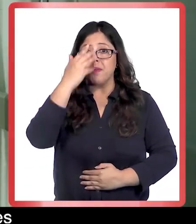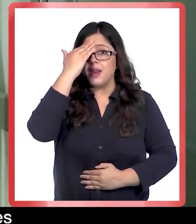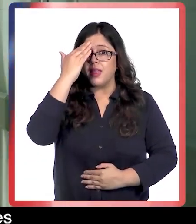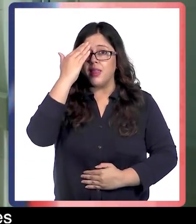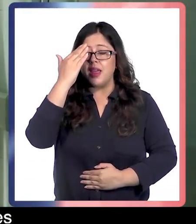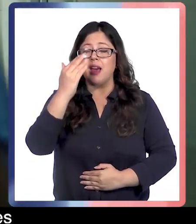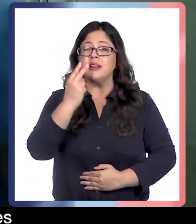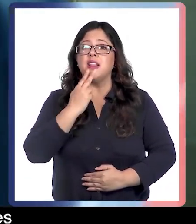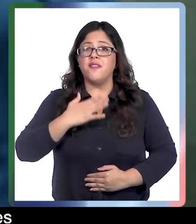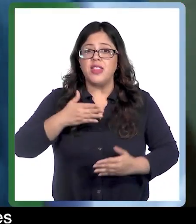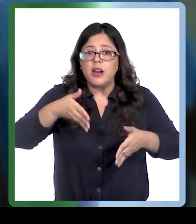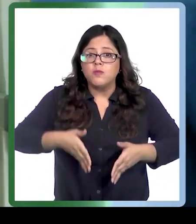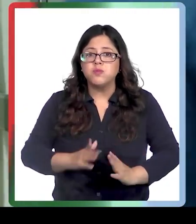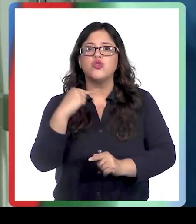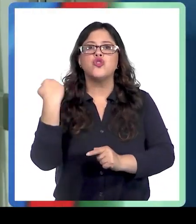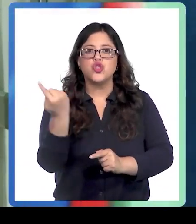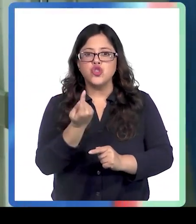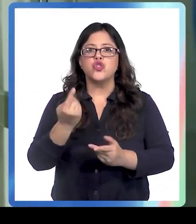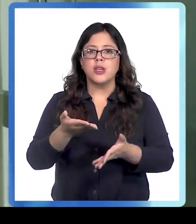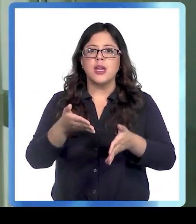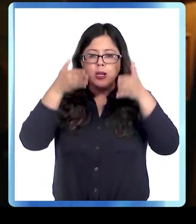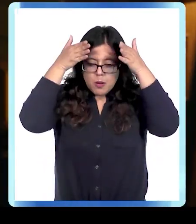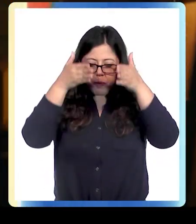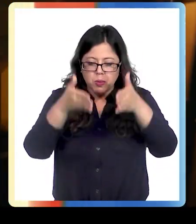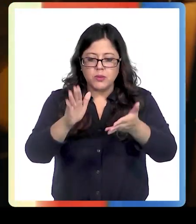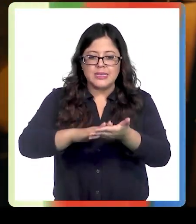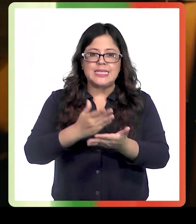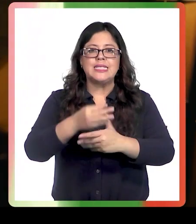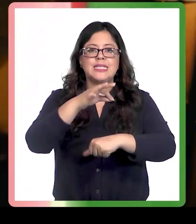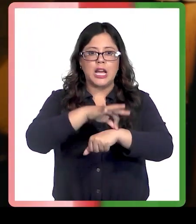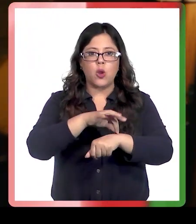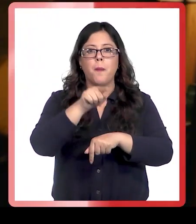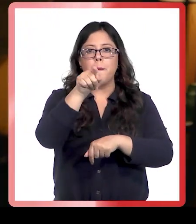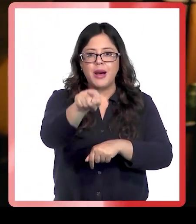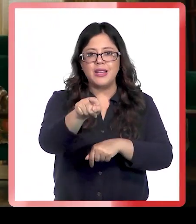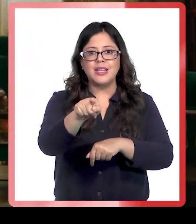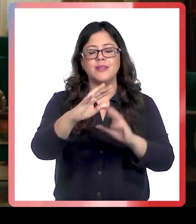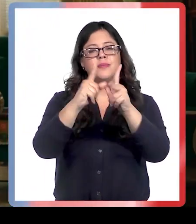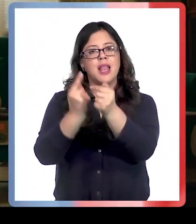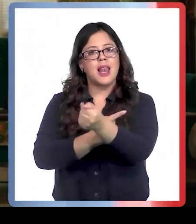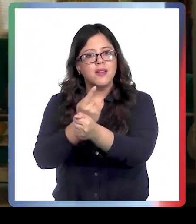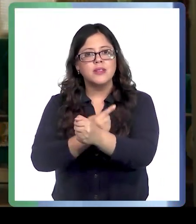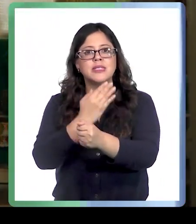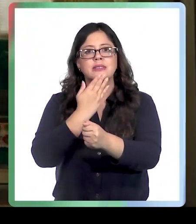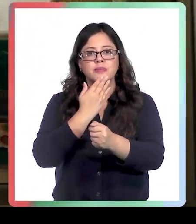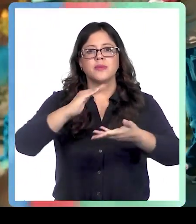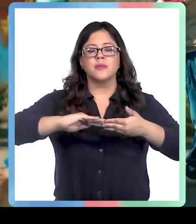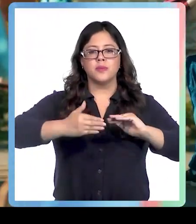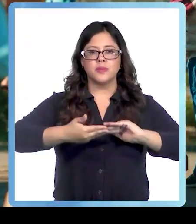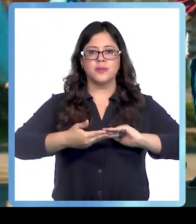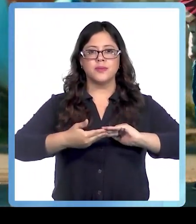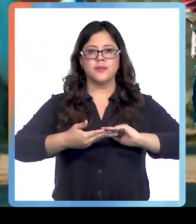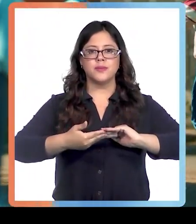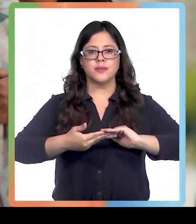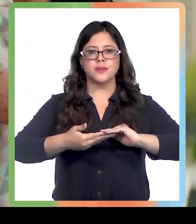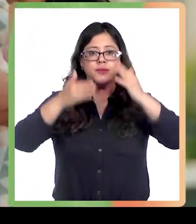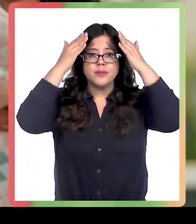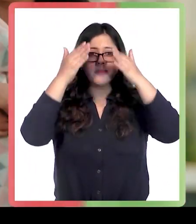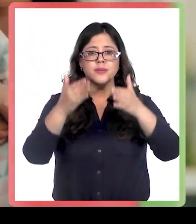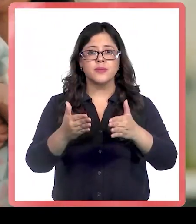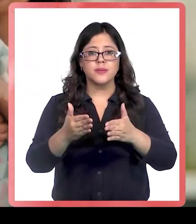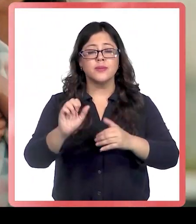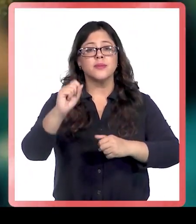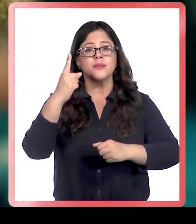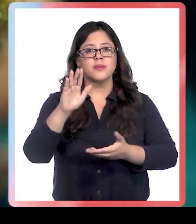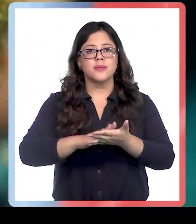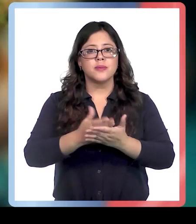vida, estaremos presentes brindando atención de salud para tu bienestar, el de tu familia y de tu comunidad. Atención Primaria